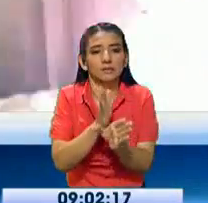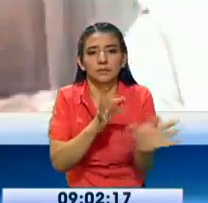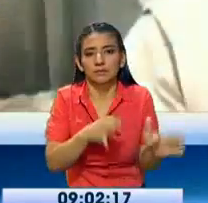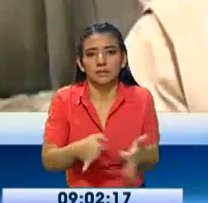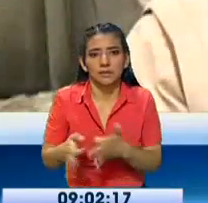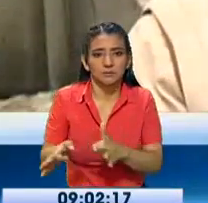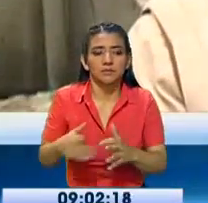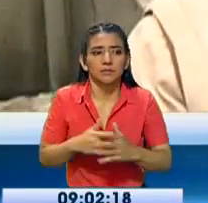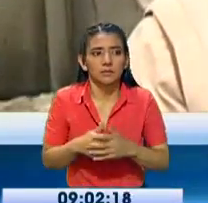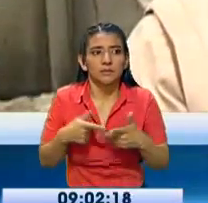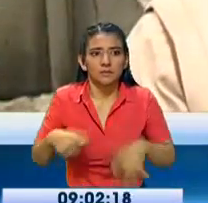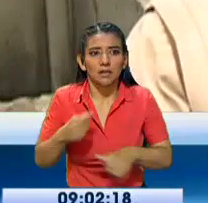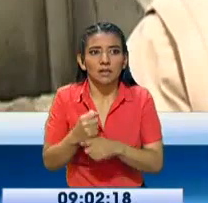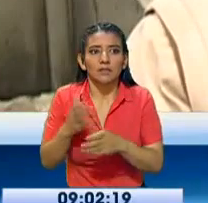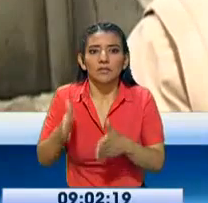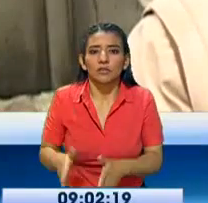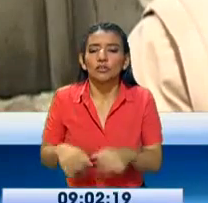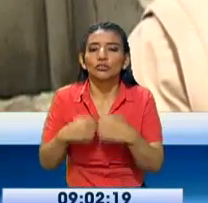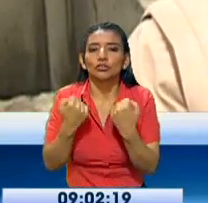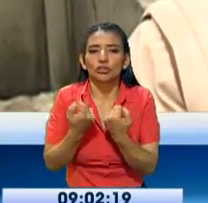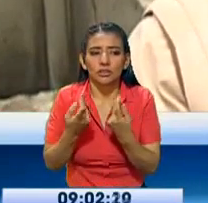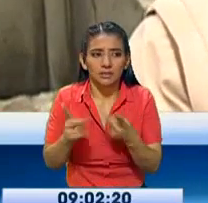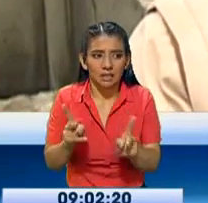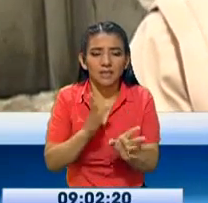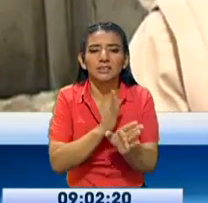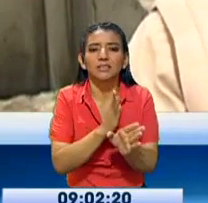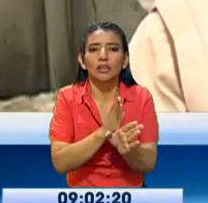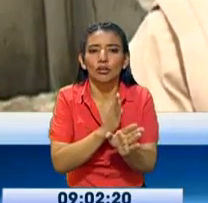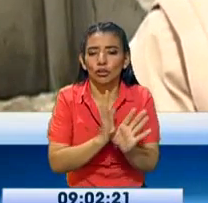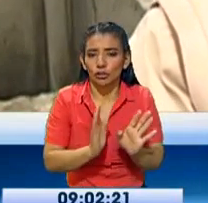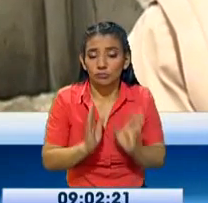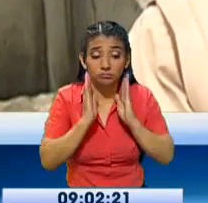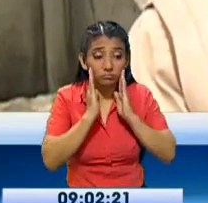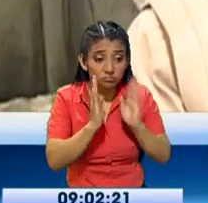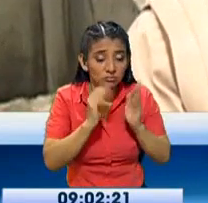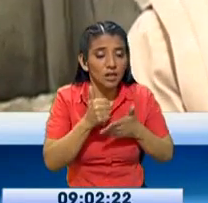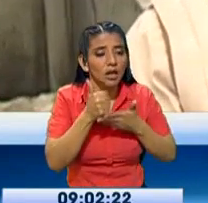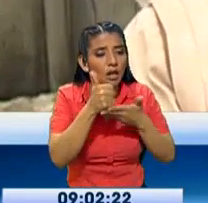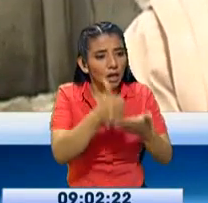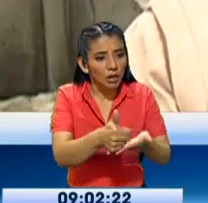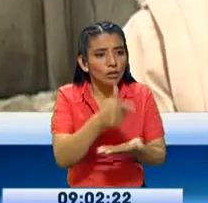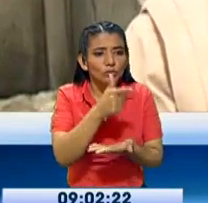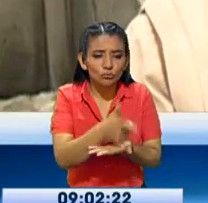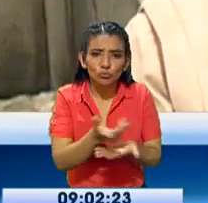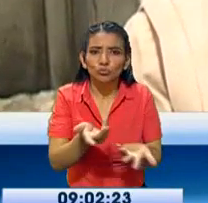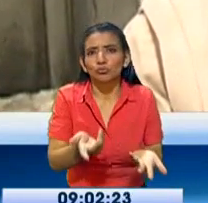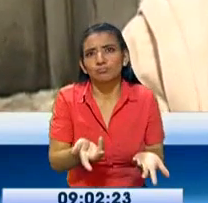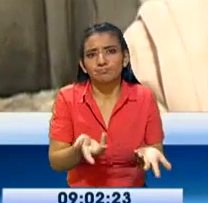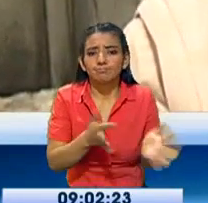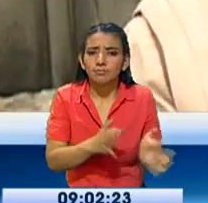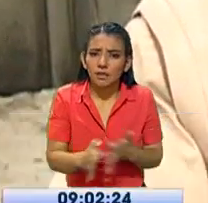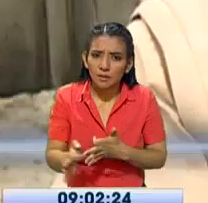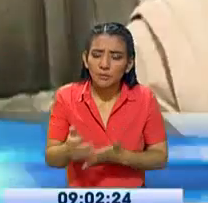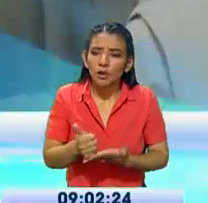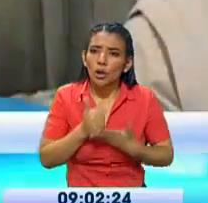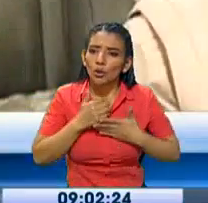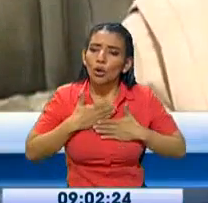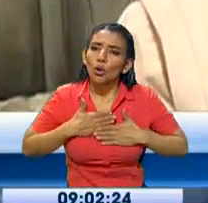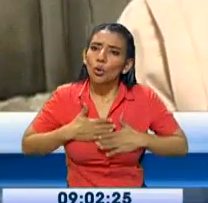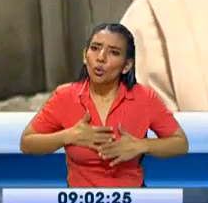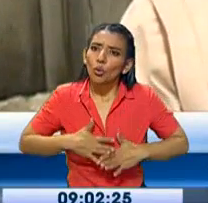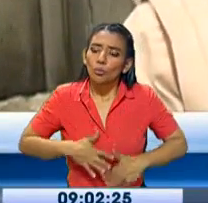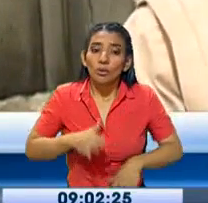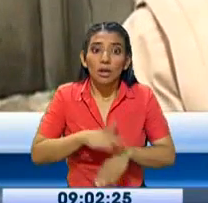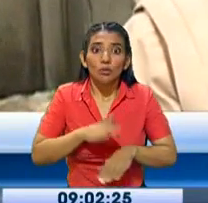Son trabajadoras sociales y psicólogas que permiten generar estabilidad en el